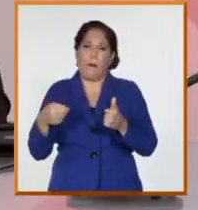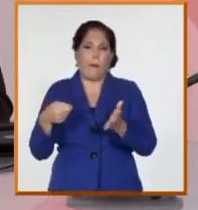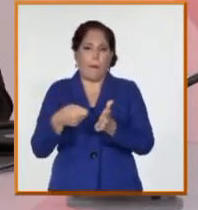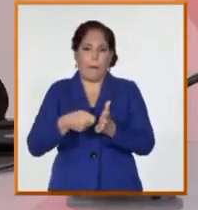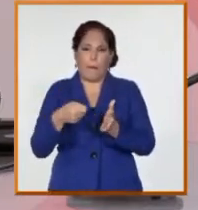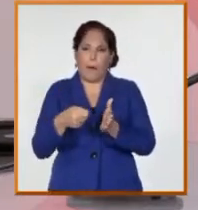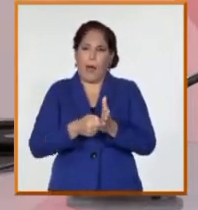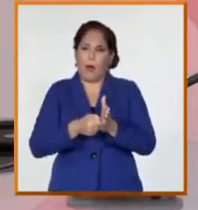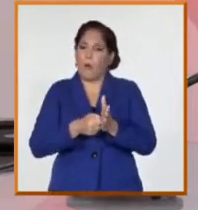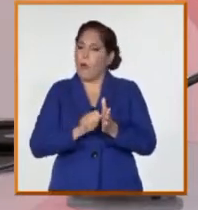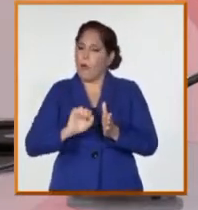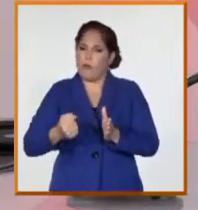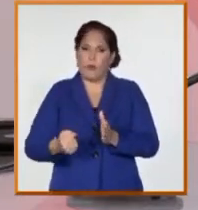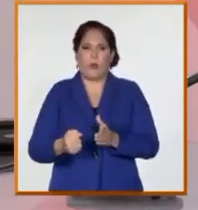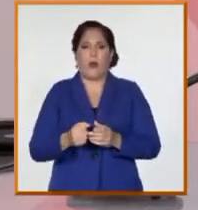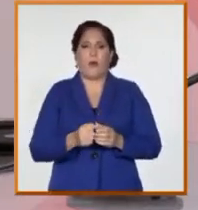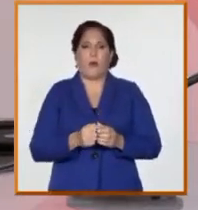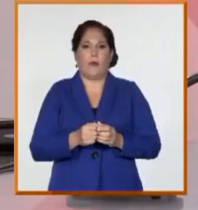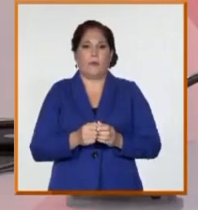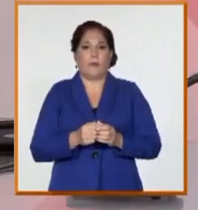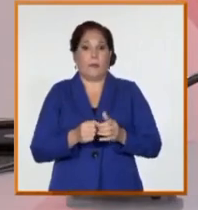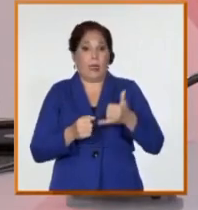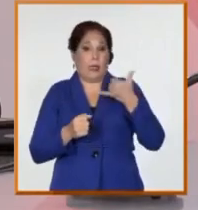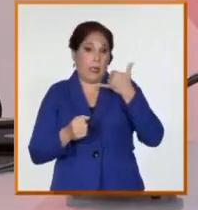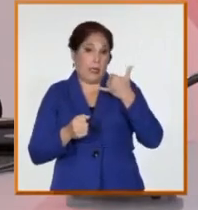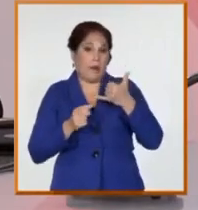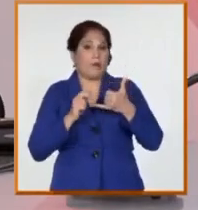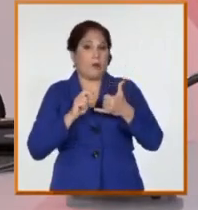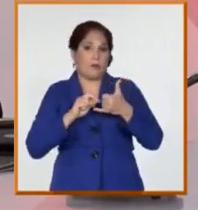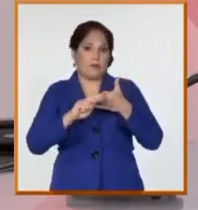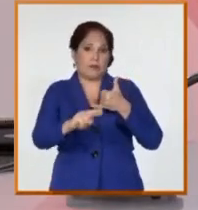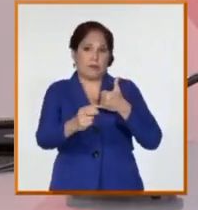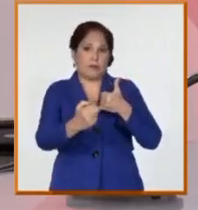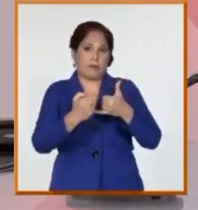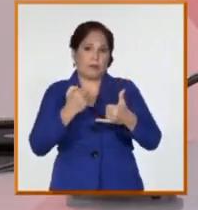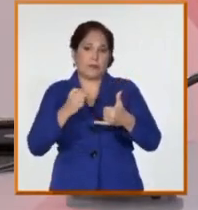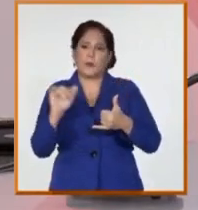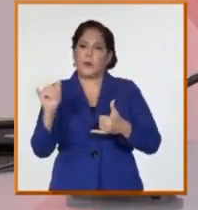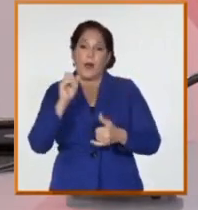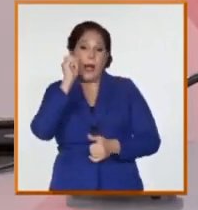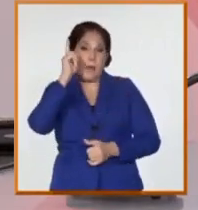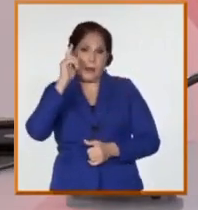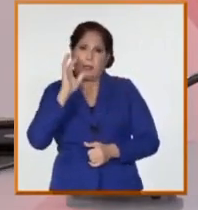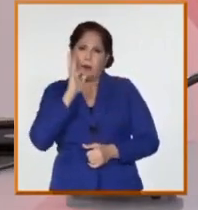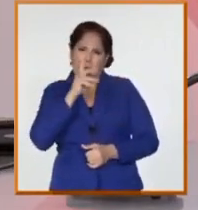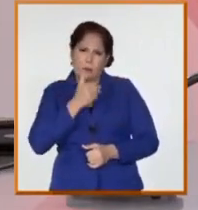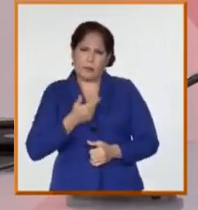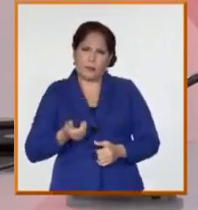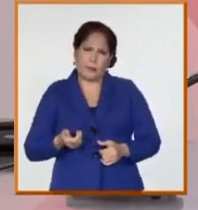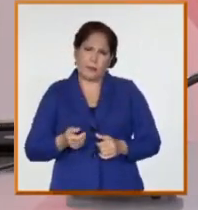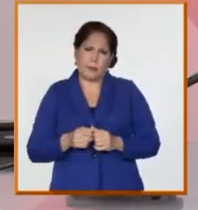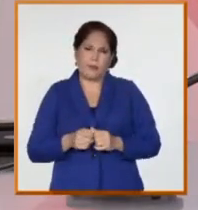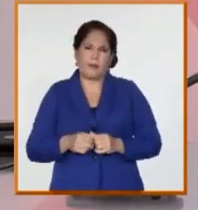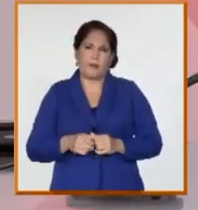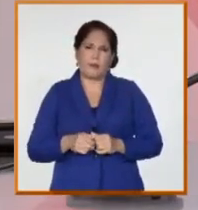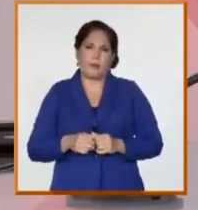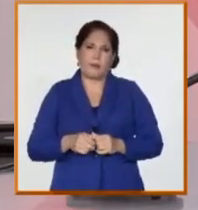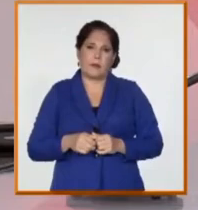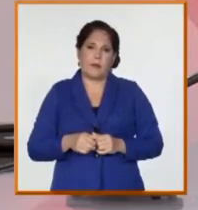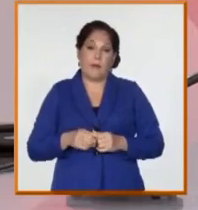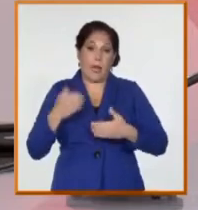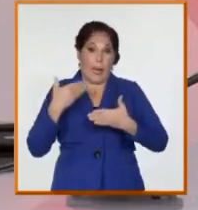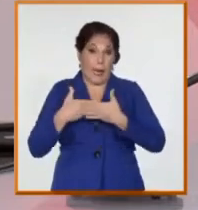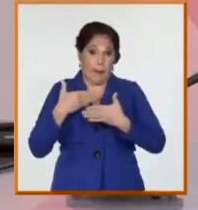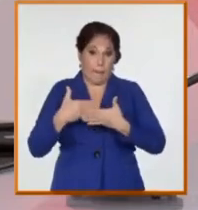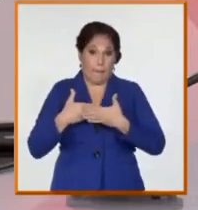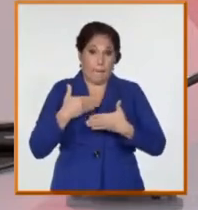dinero que está de manera electrónica en las tarjetas de la de las personas pero es una experiencia interesante quería porque es un vínculo una